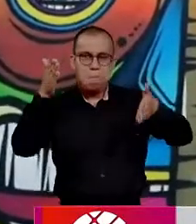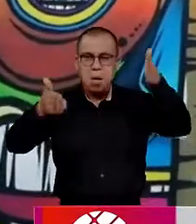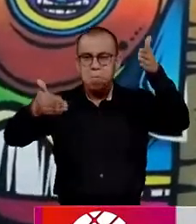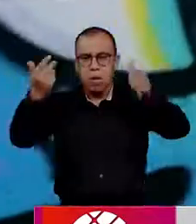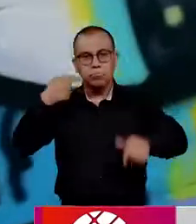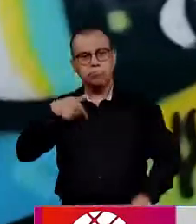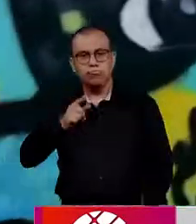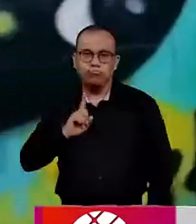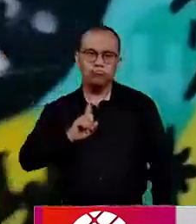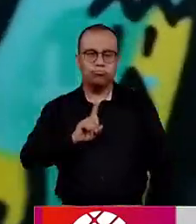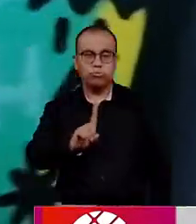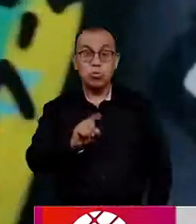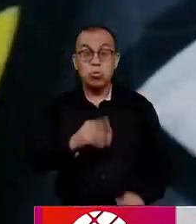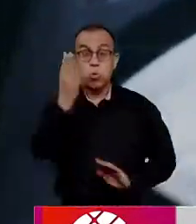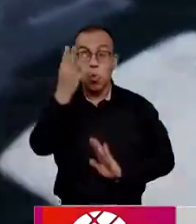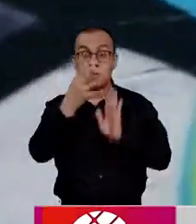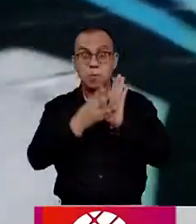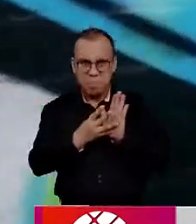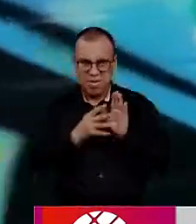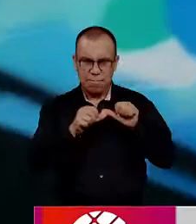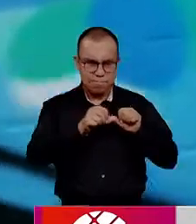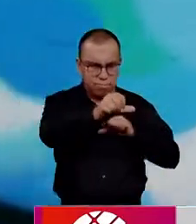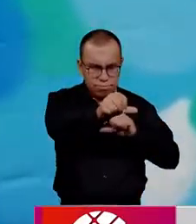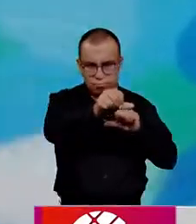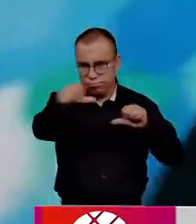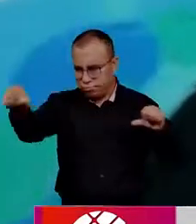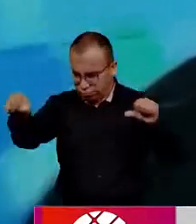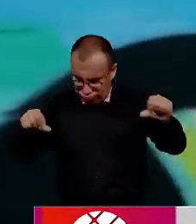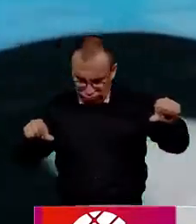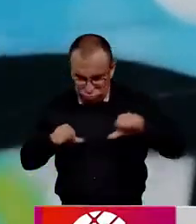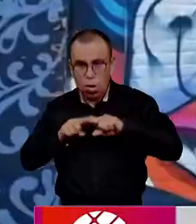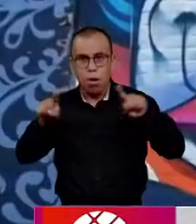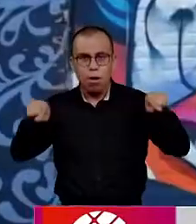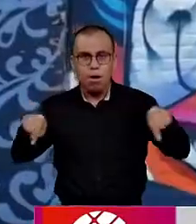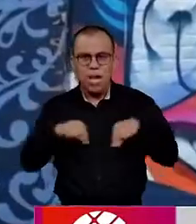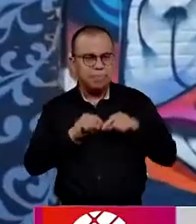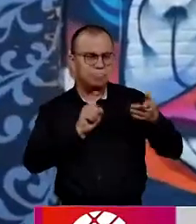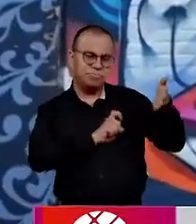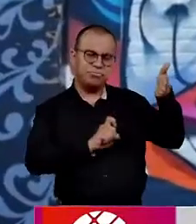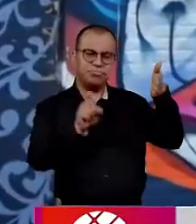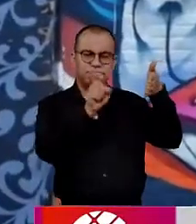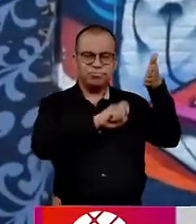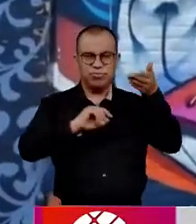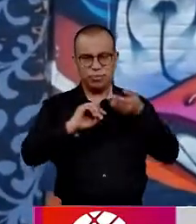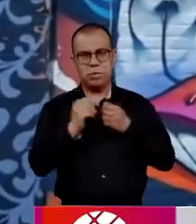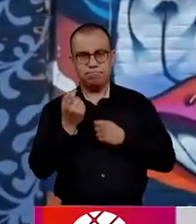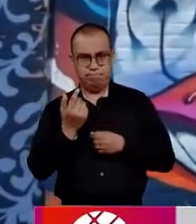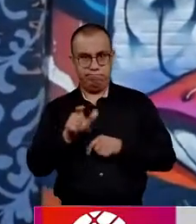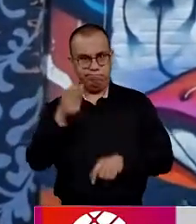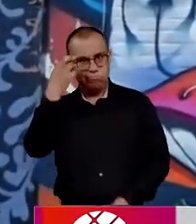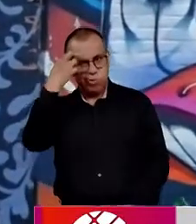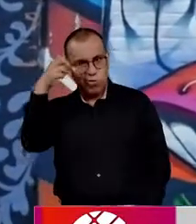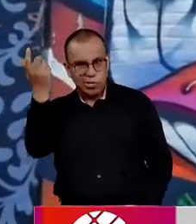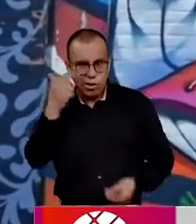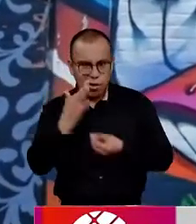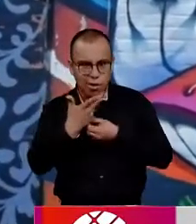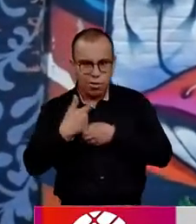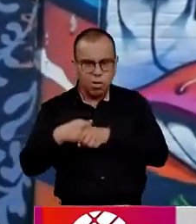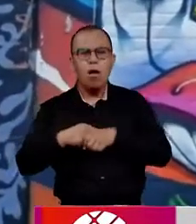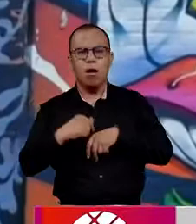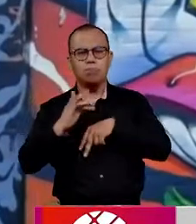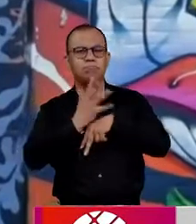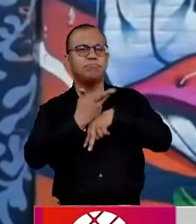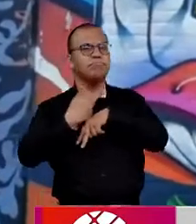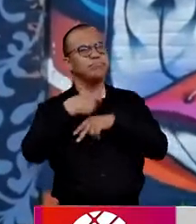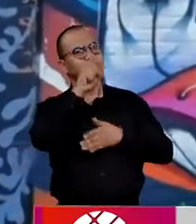importante espacio de 4.000 metros cuadrados, en los que decenas de grafiteros realizaron obras monumentales que acaparan